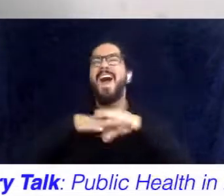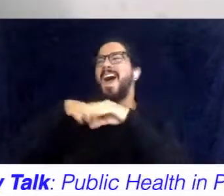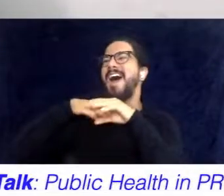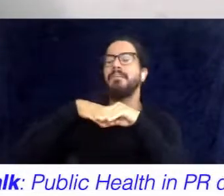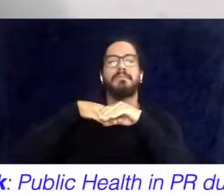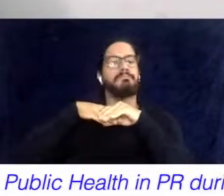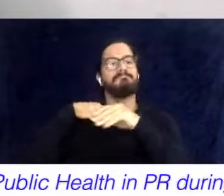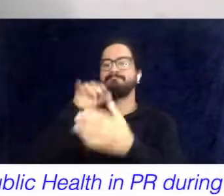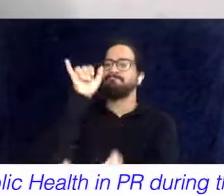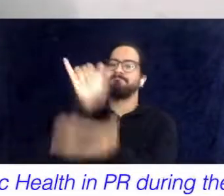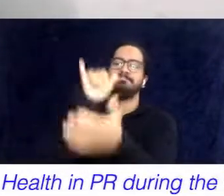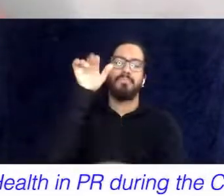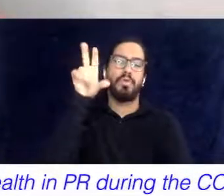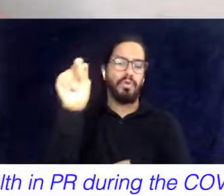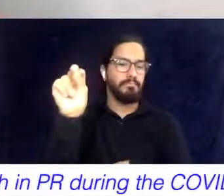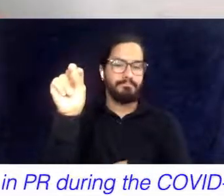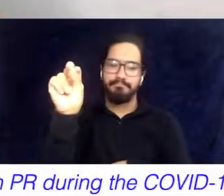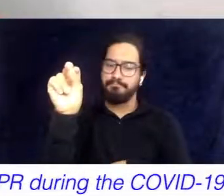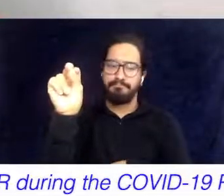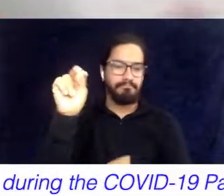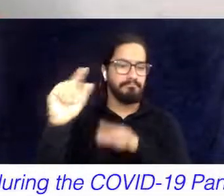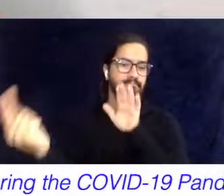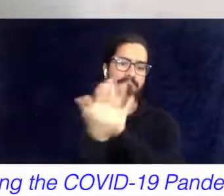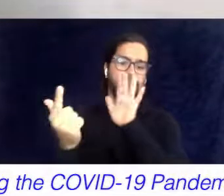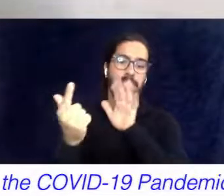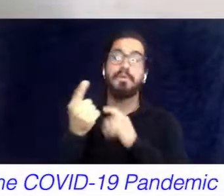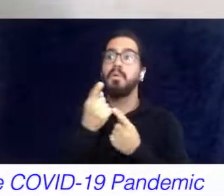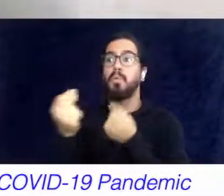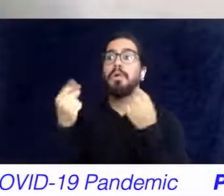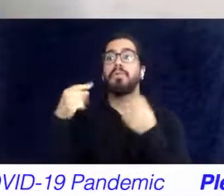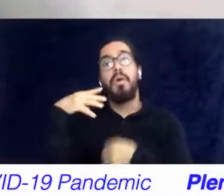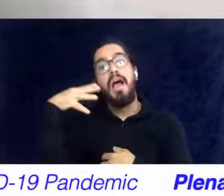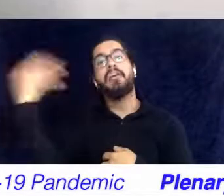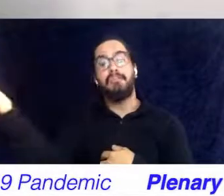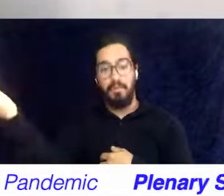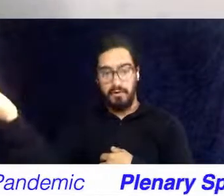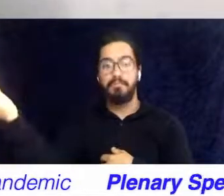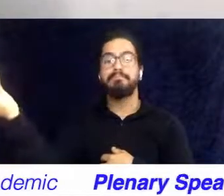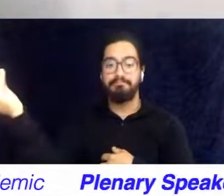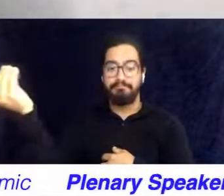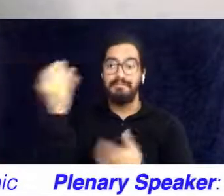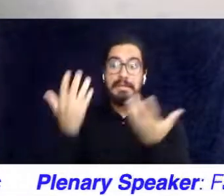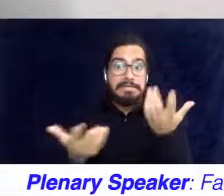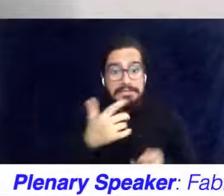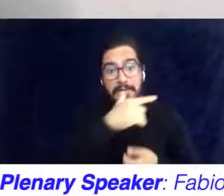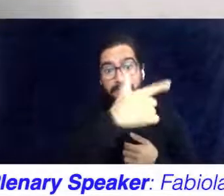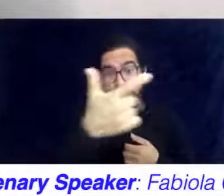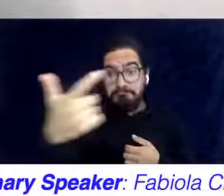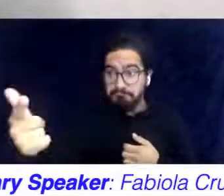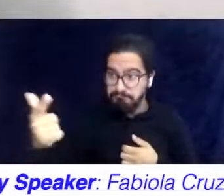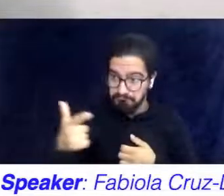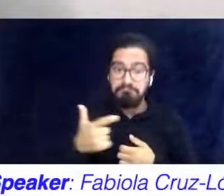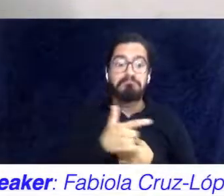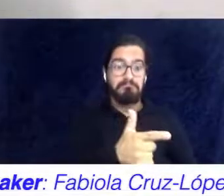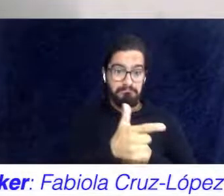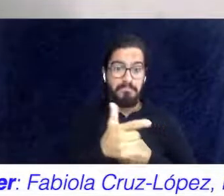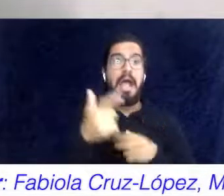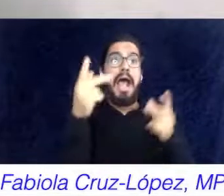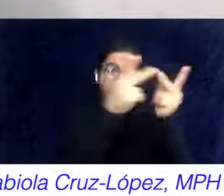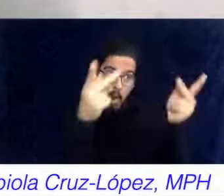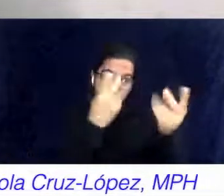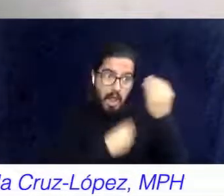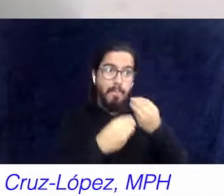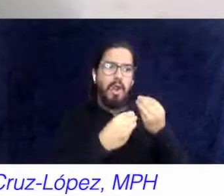se debe promover. Tenemos que almorzar afuera o coger turno para que no haya personas dentro del salón cuando